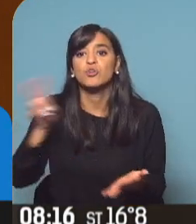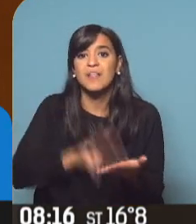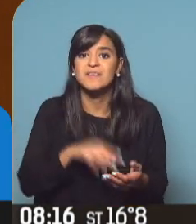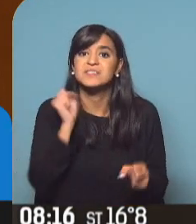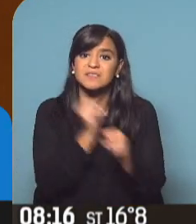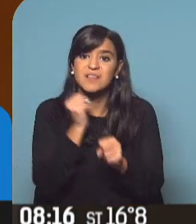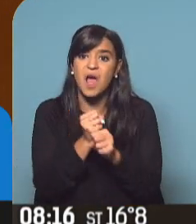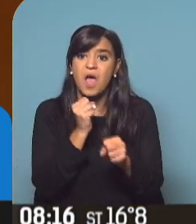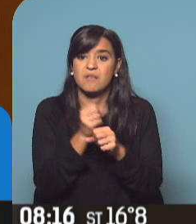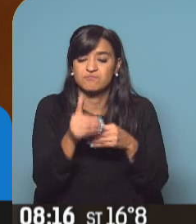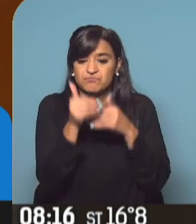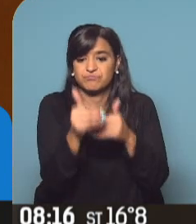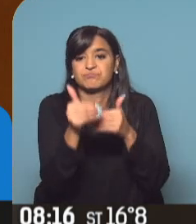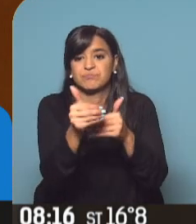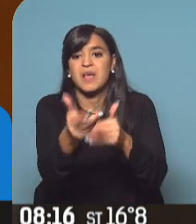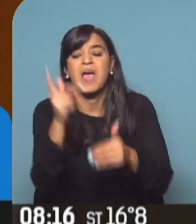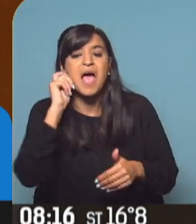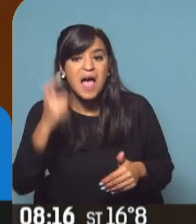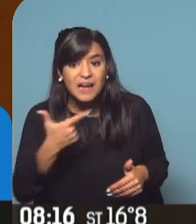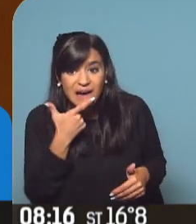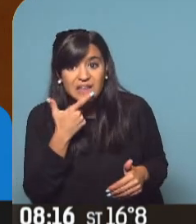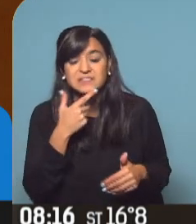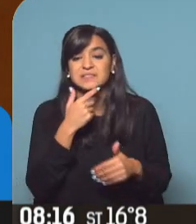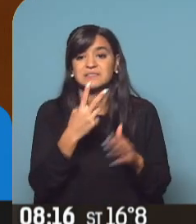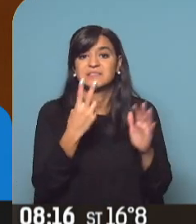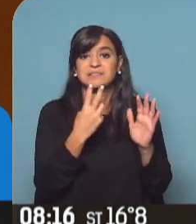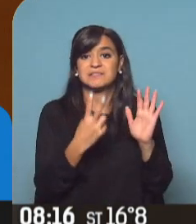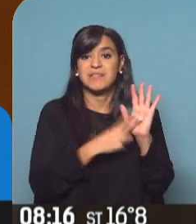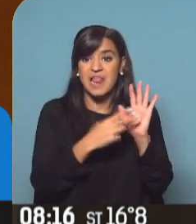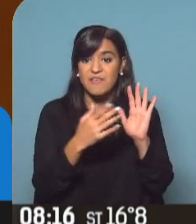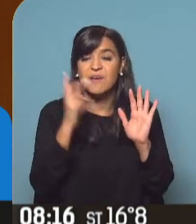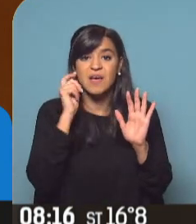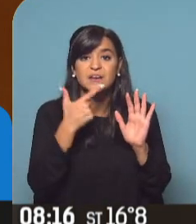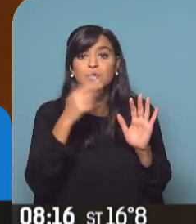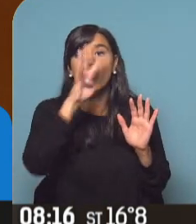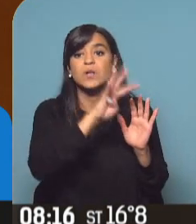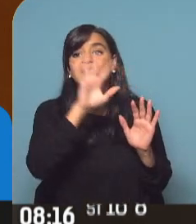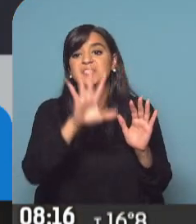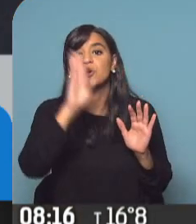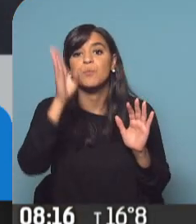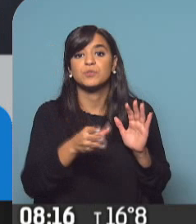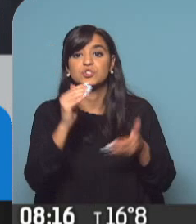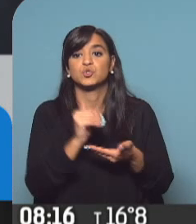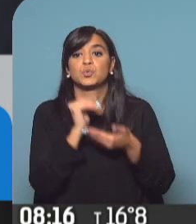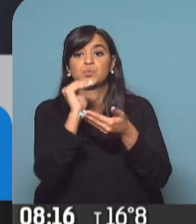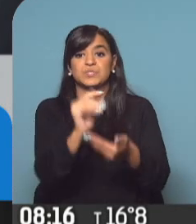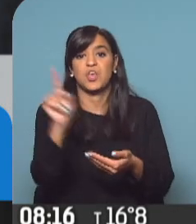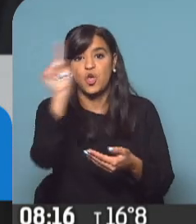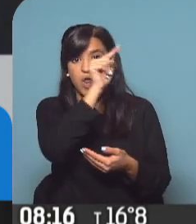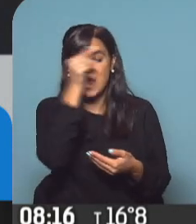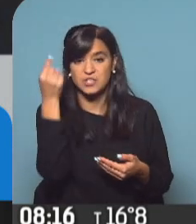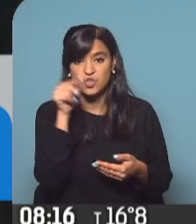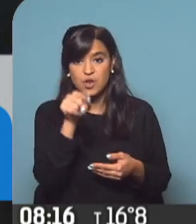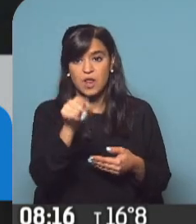dilatada en el caso de gas la tarifa de más gas vuelva a tener 45 por ciento del subsidio nacional que